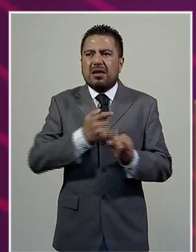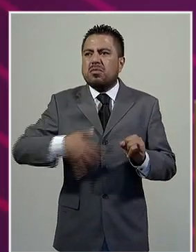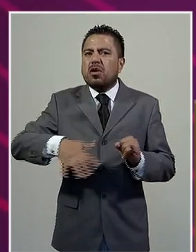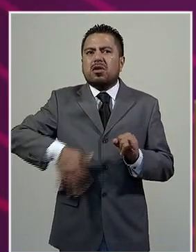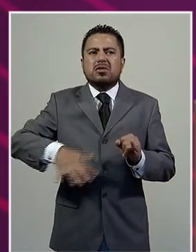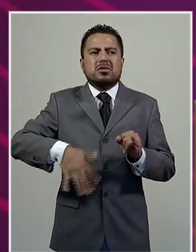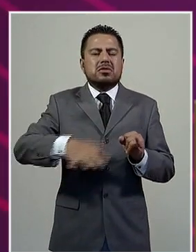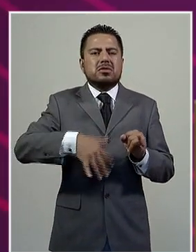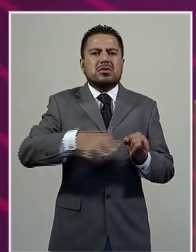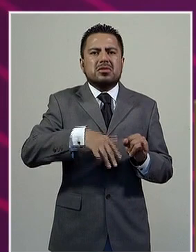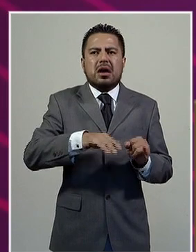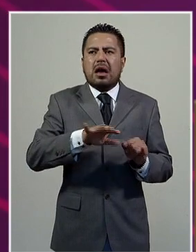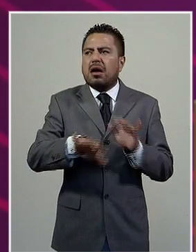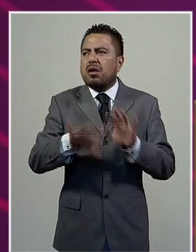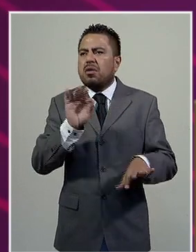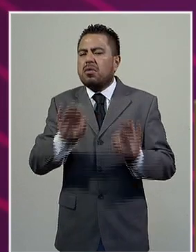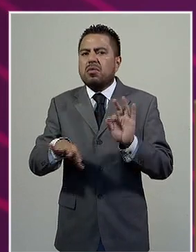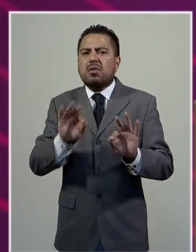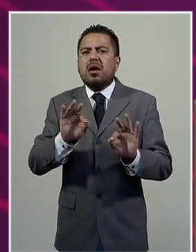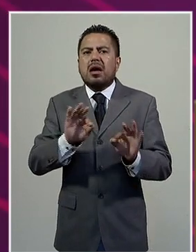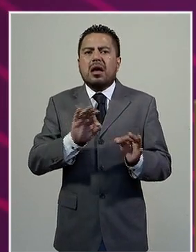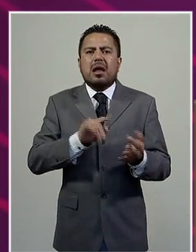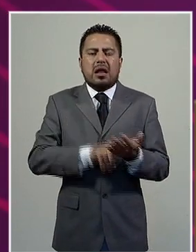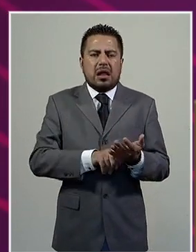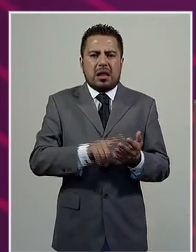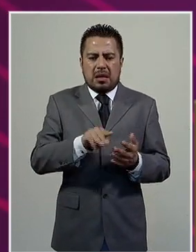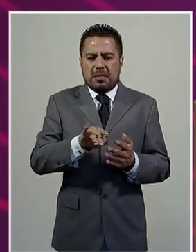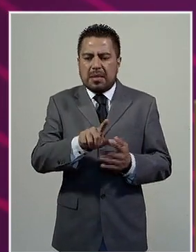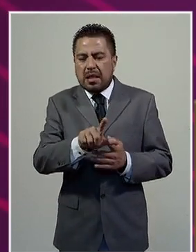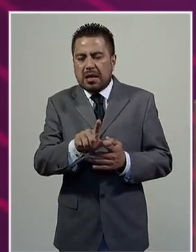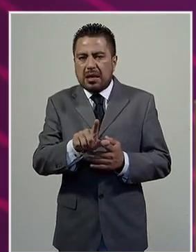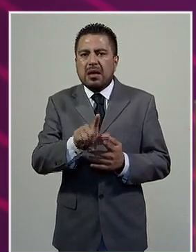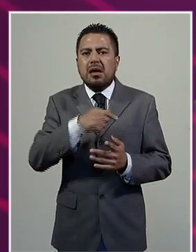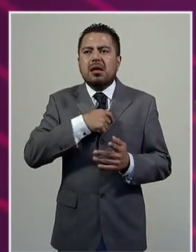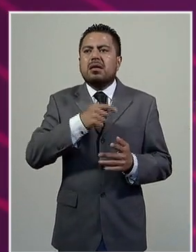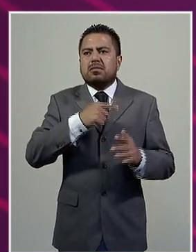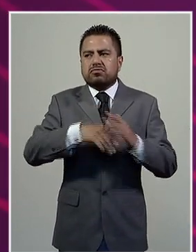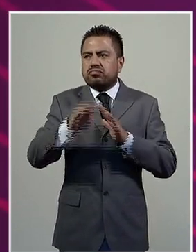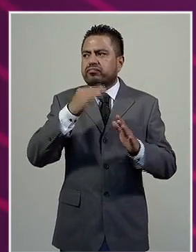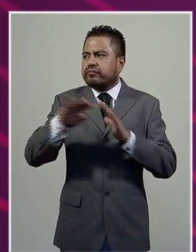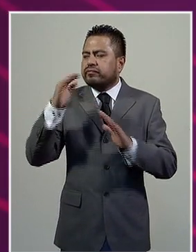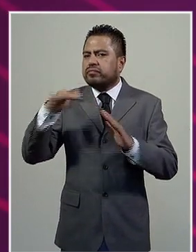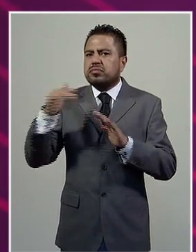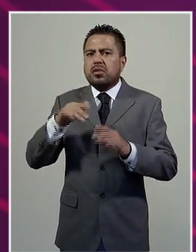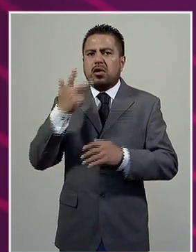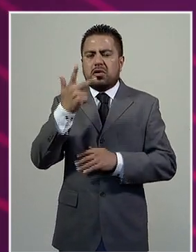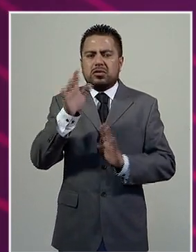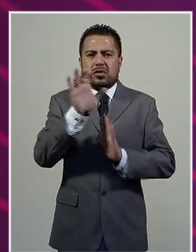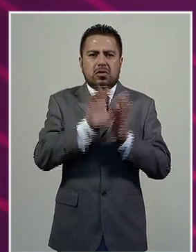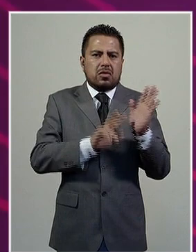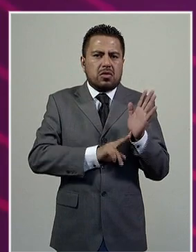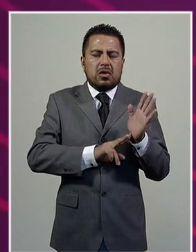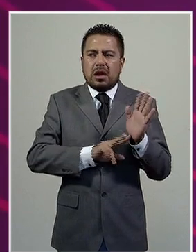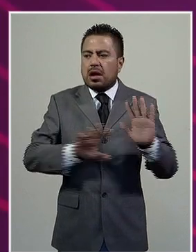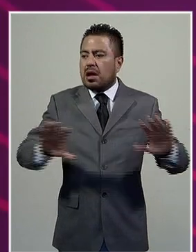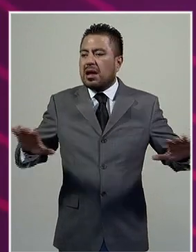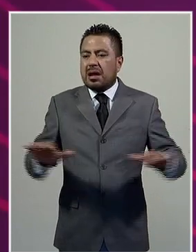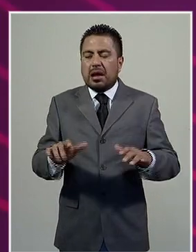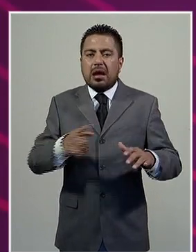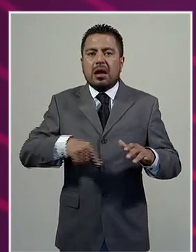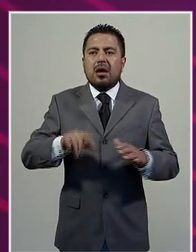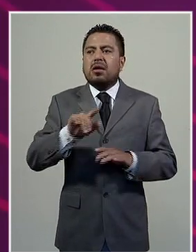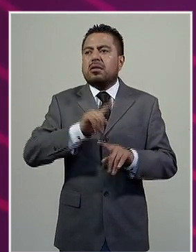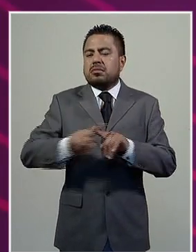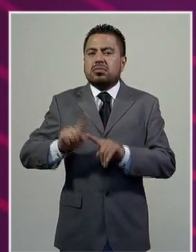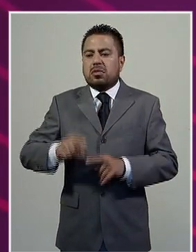que fueron 100 anuncios de trabajo, no, 1000, perdón, anuncios de trabajo, enviamos a cada uno alrededor de 8 currículums. Y estos currículums